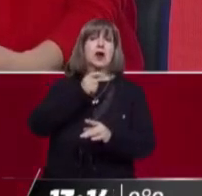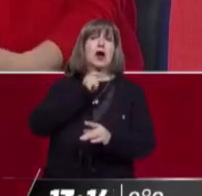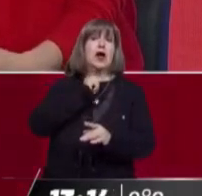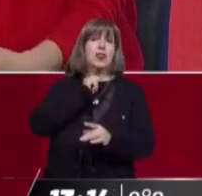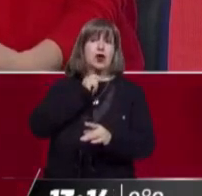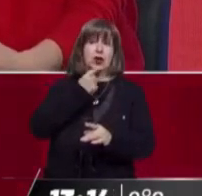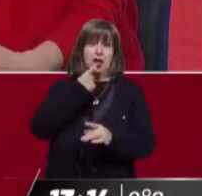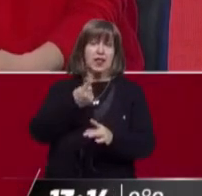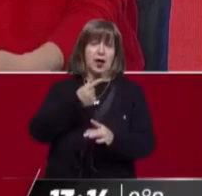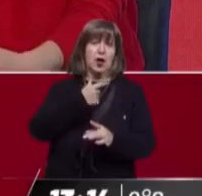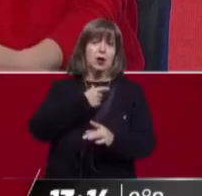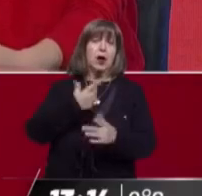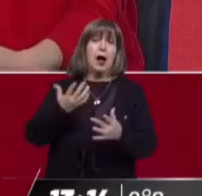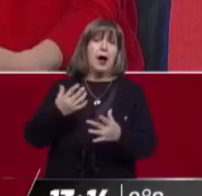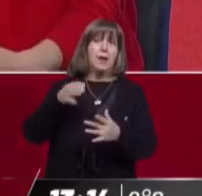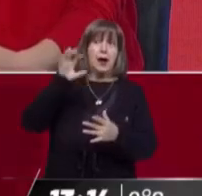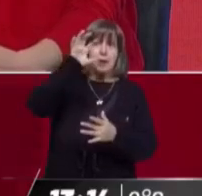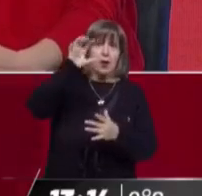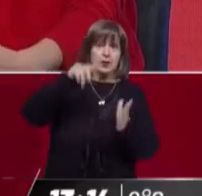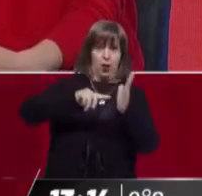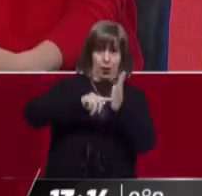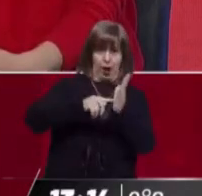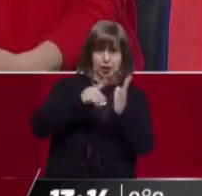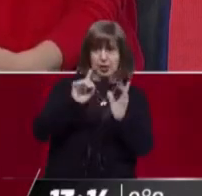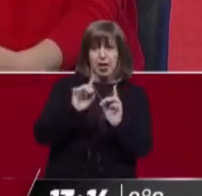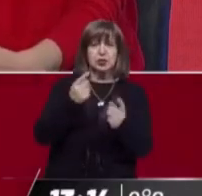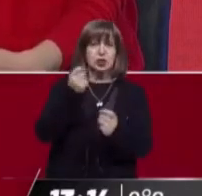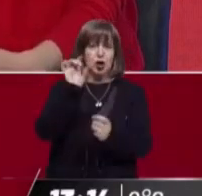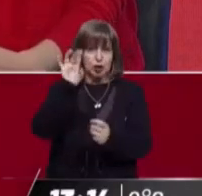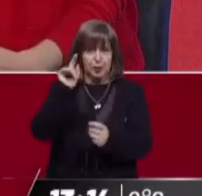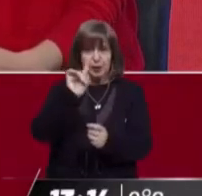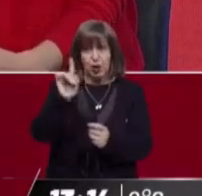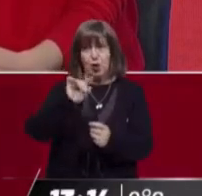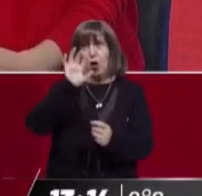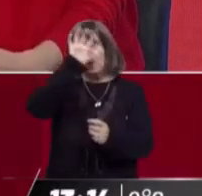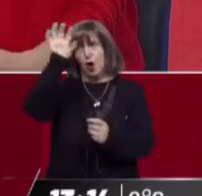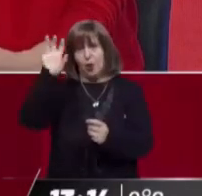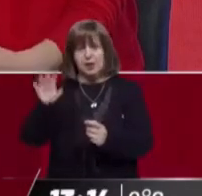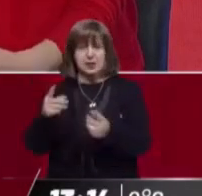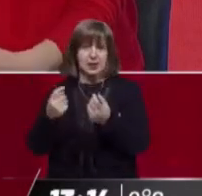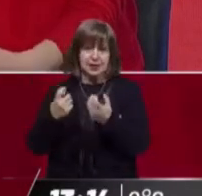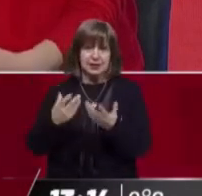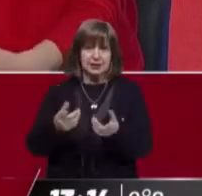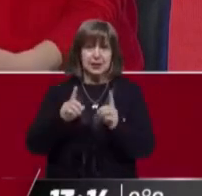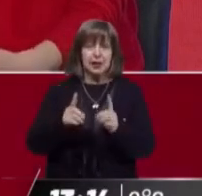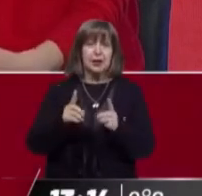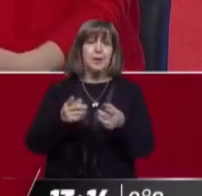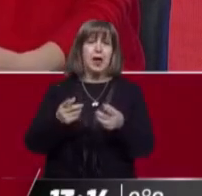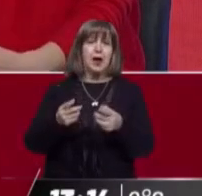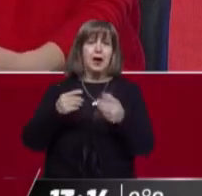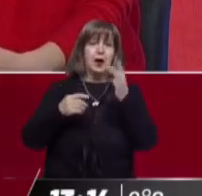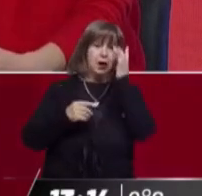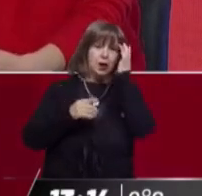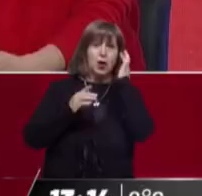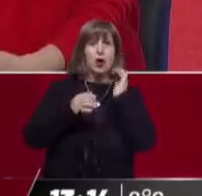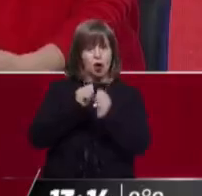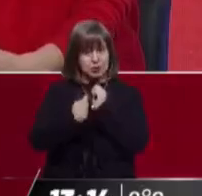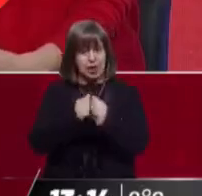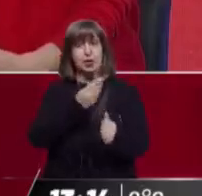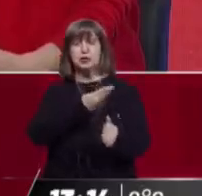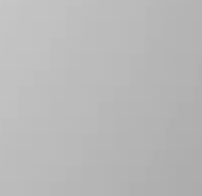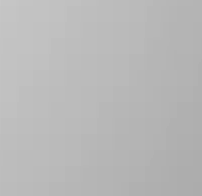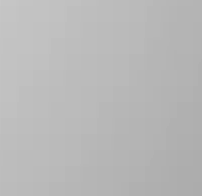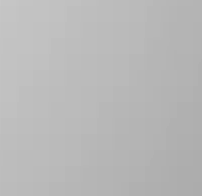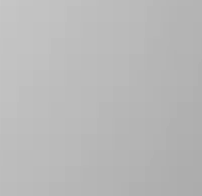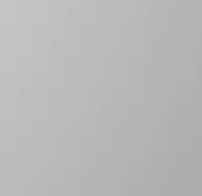si bueno llega a todas las provincia no solamente capital Federal provincia de Buenos Aires sino también lo que es eh Rosario con Santa F